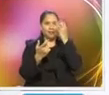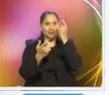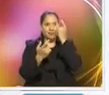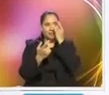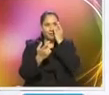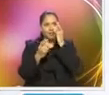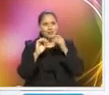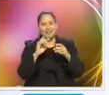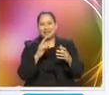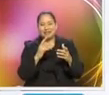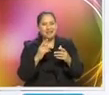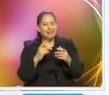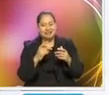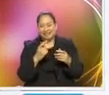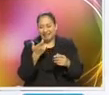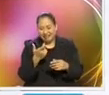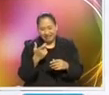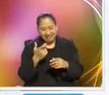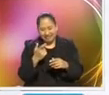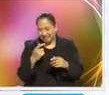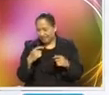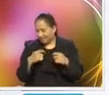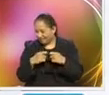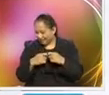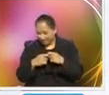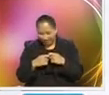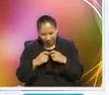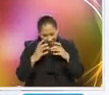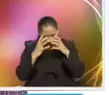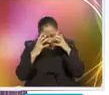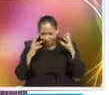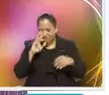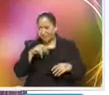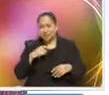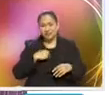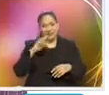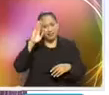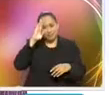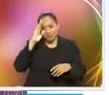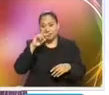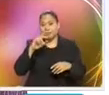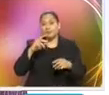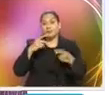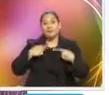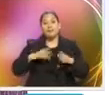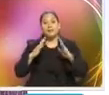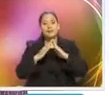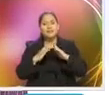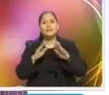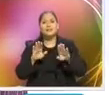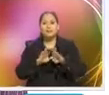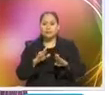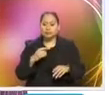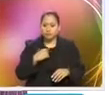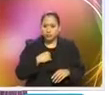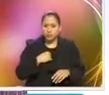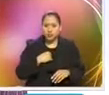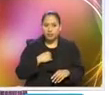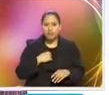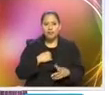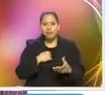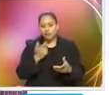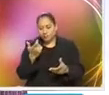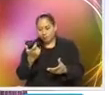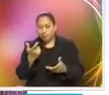empiezo a desencajar, a poner muy tensa. Porque de verdad que para mí es tremendo. Yo no me imagino la gente en casa, como que tienes que tener un poco la gracia